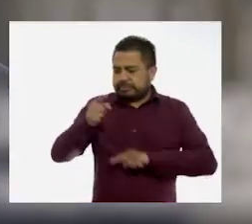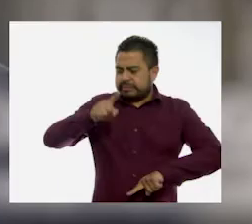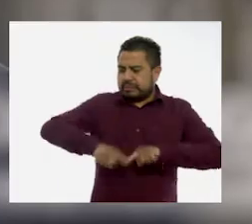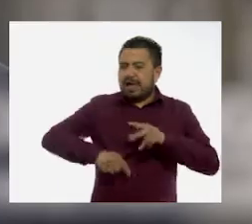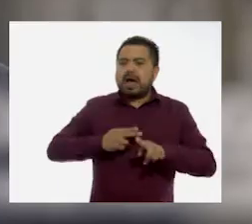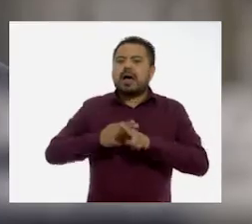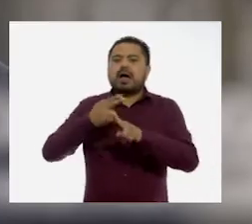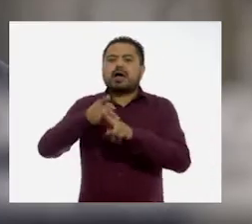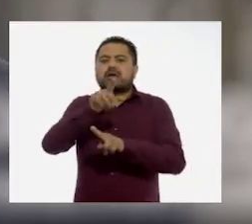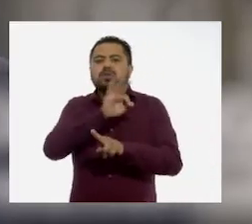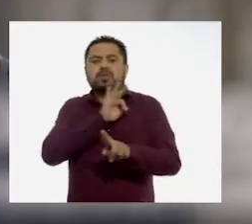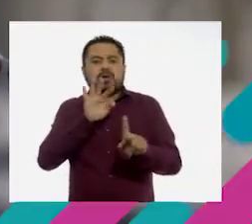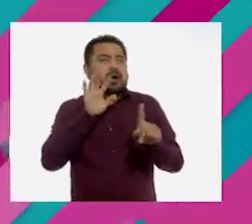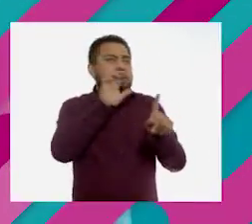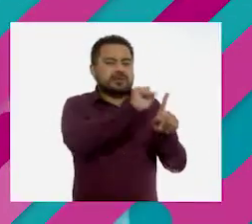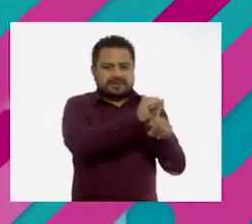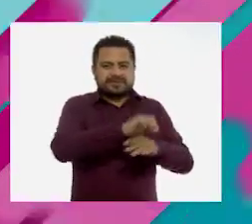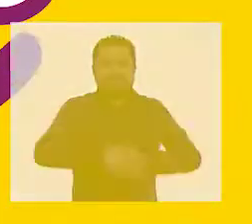hasta donde tú quieres llegar.